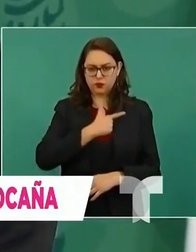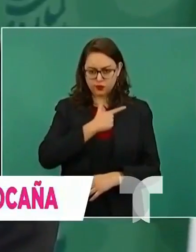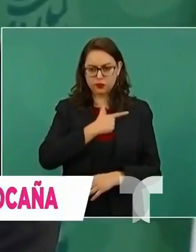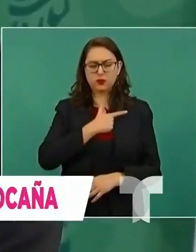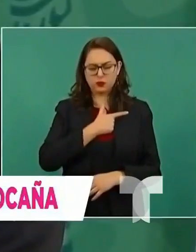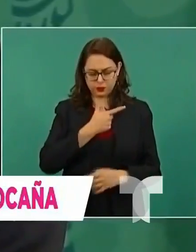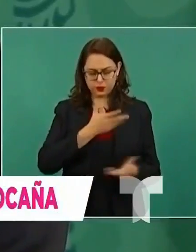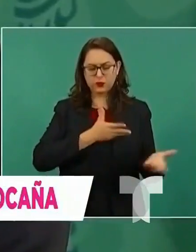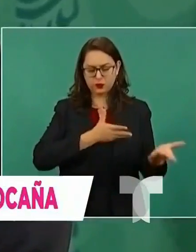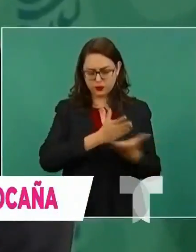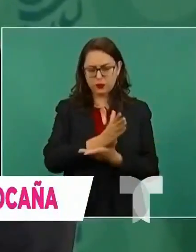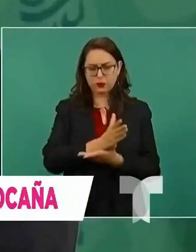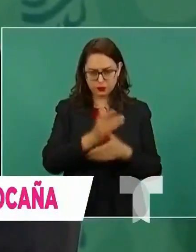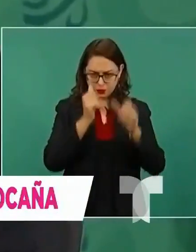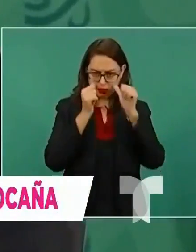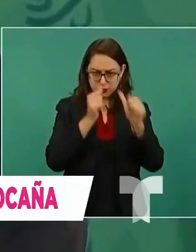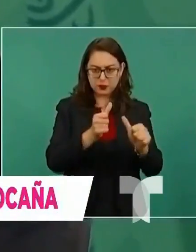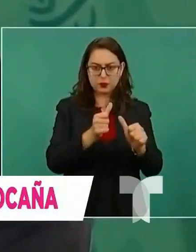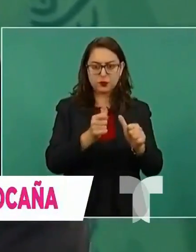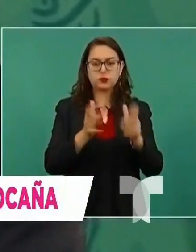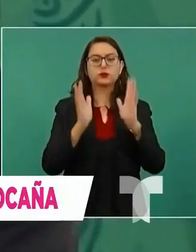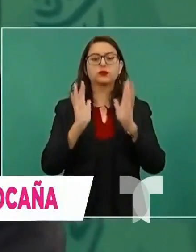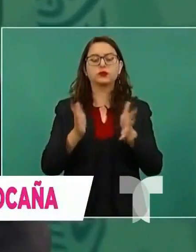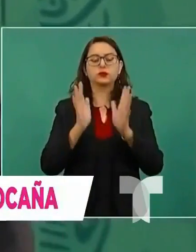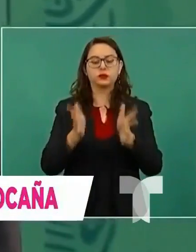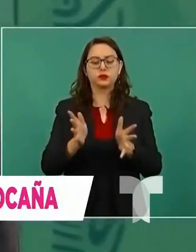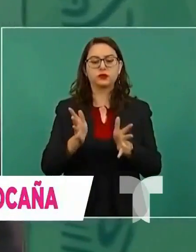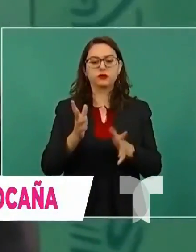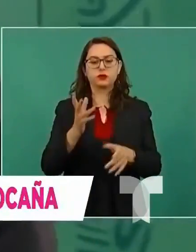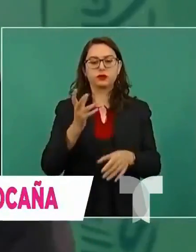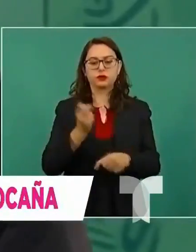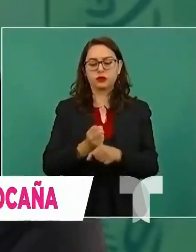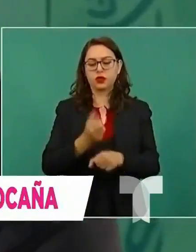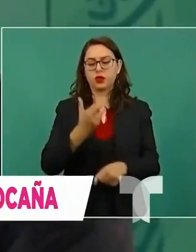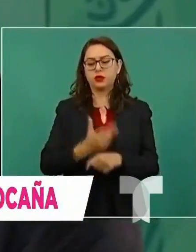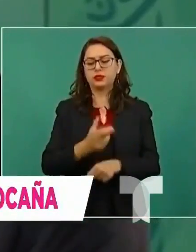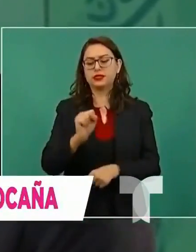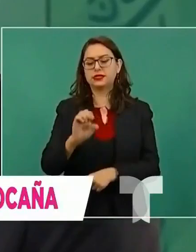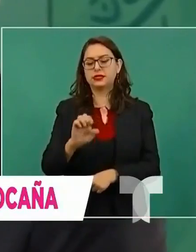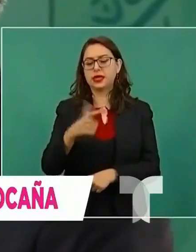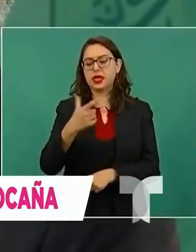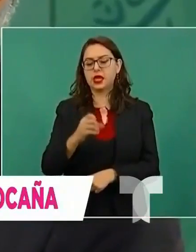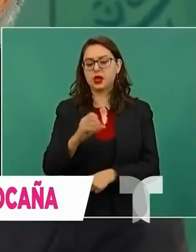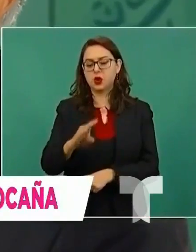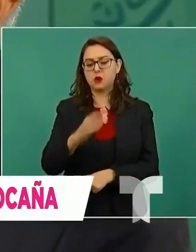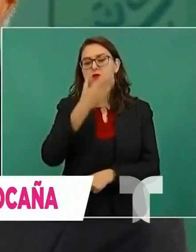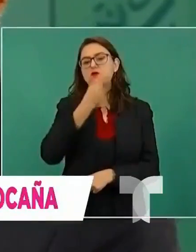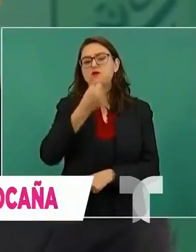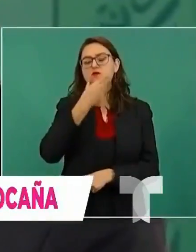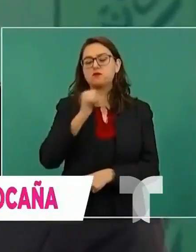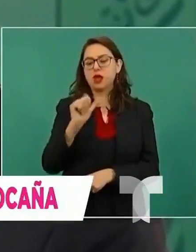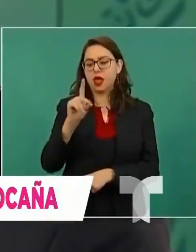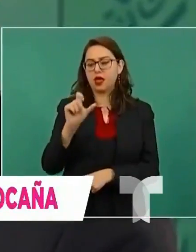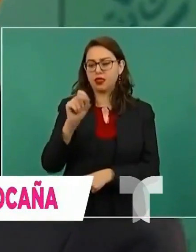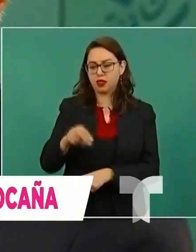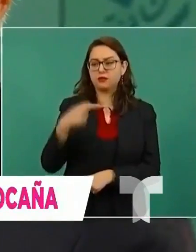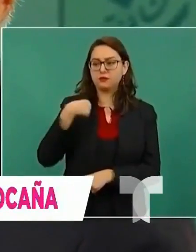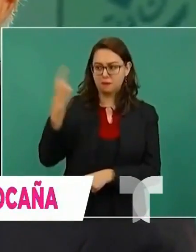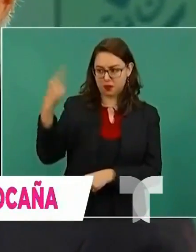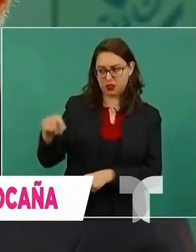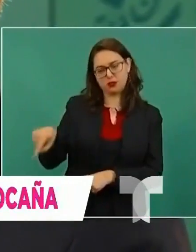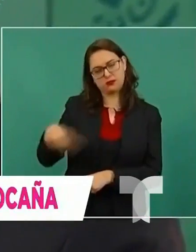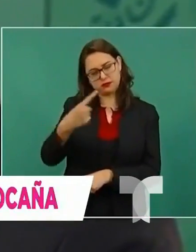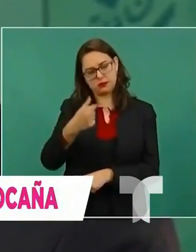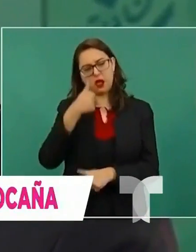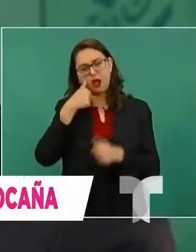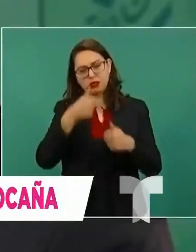Ya le di instrucciones al secretario de Gobernación, Adán Augusto López